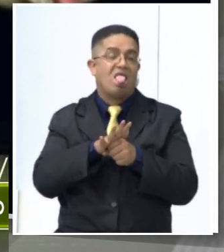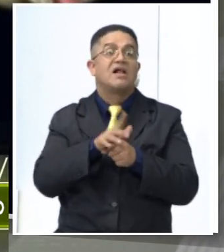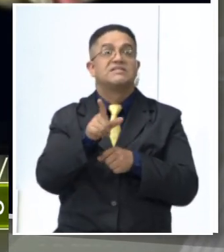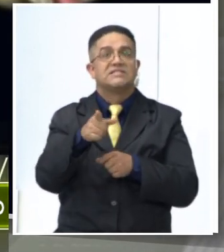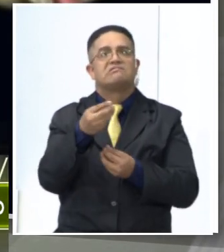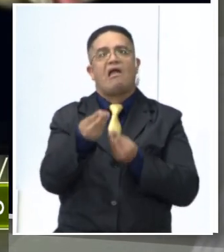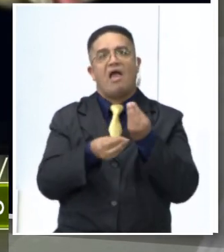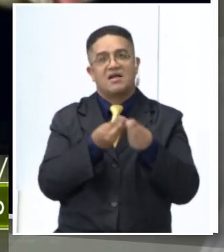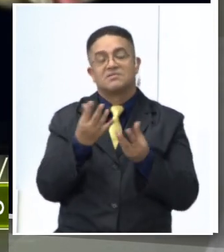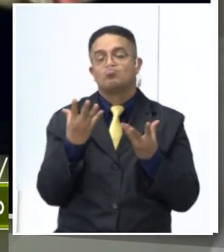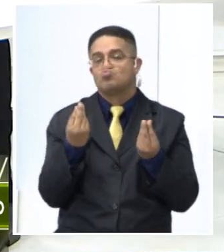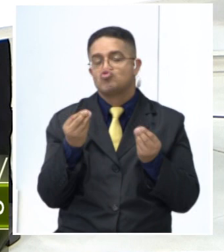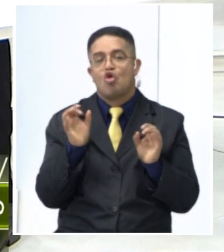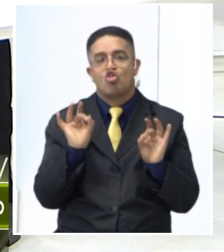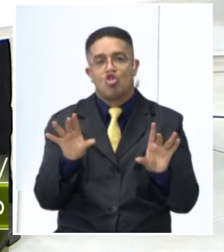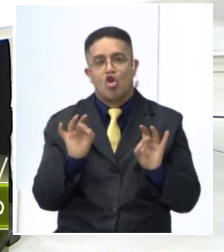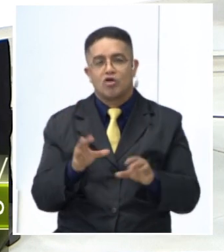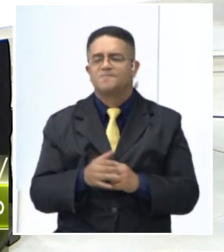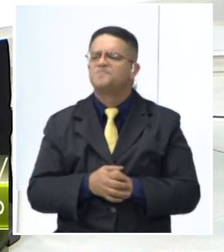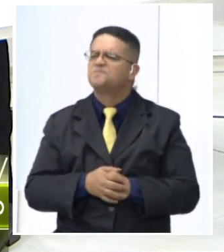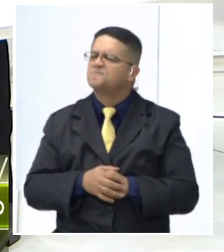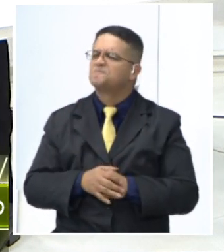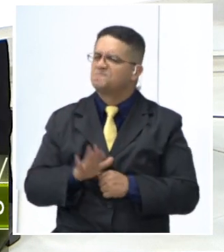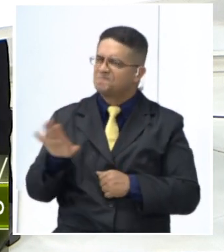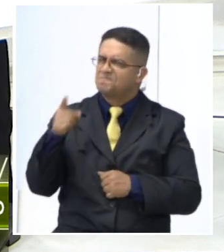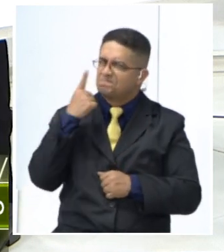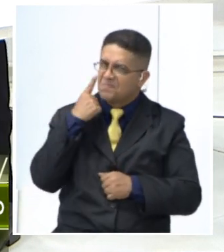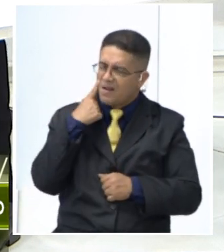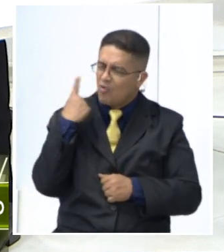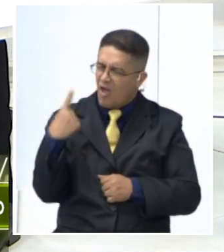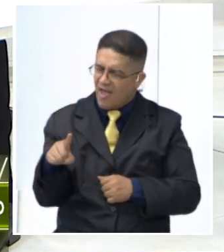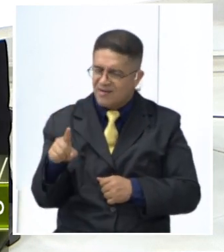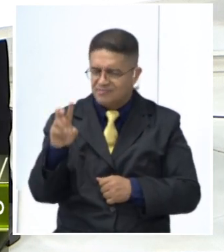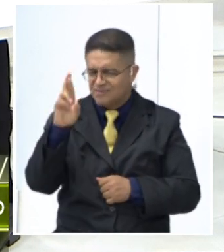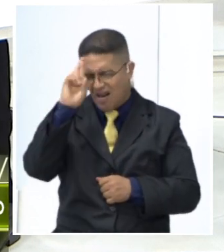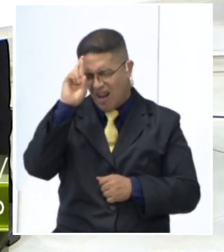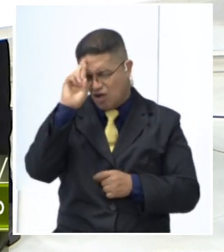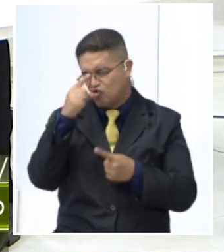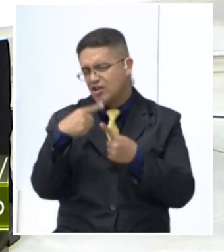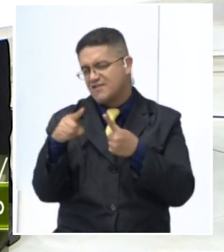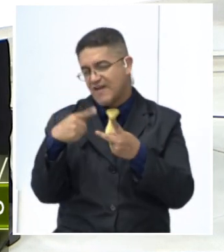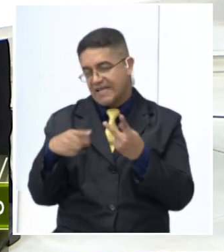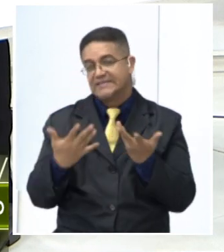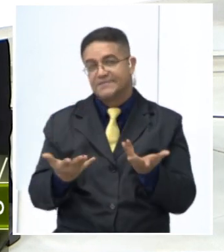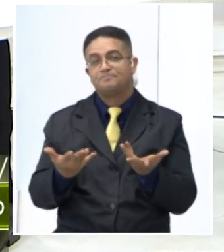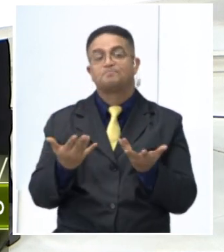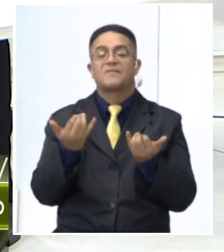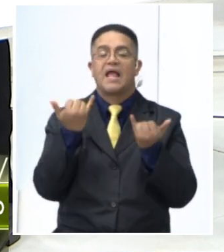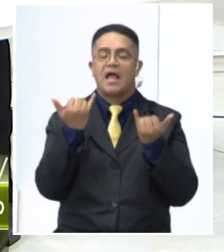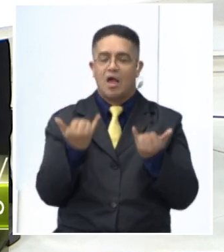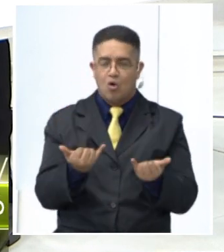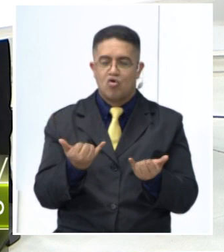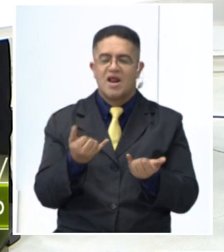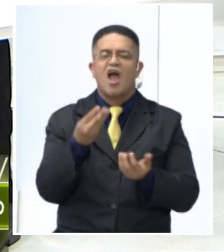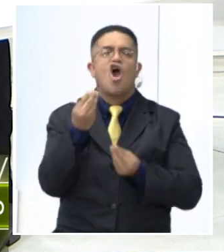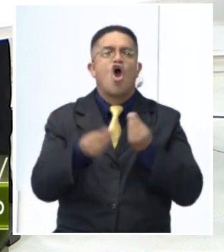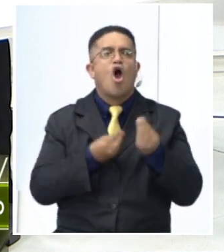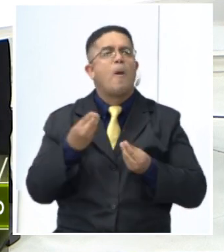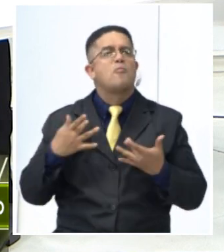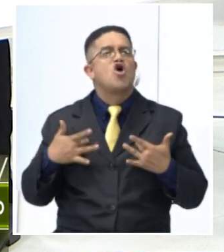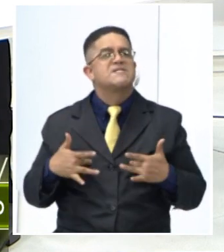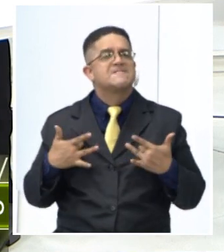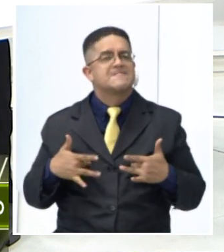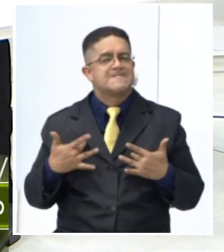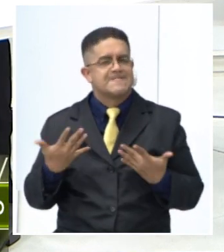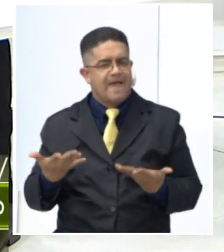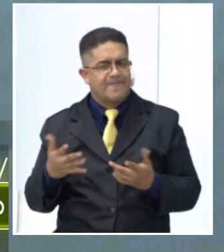causa muchísimo dolor. Vemos allí que existen diferentes causas, ¿no? Me gustaría conocer ahora cuál es la sintomatología de